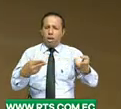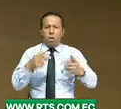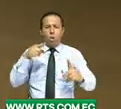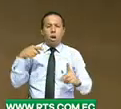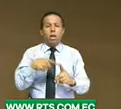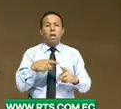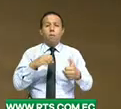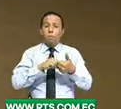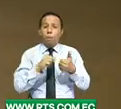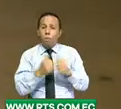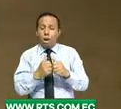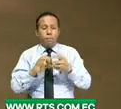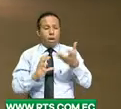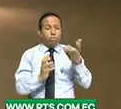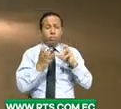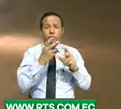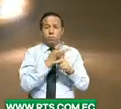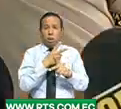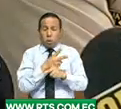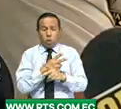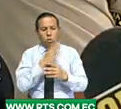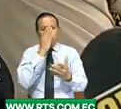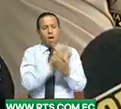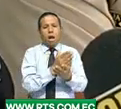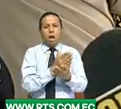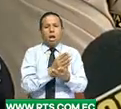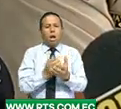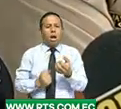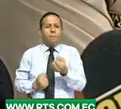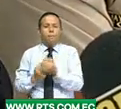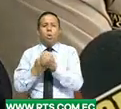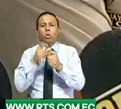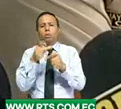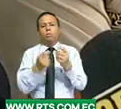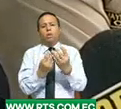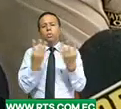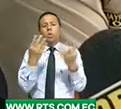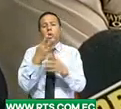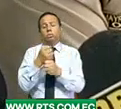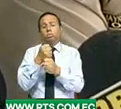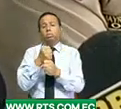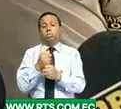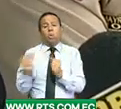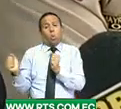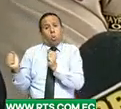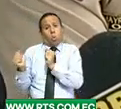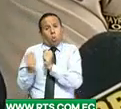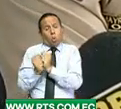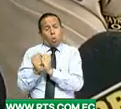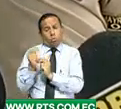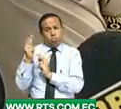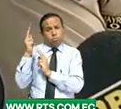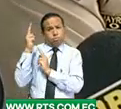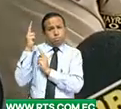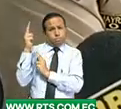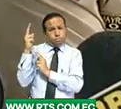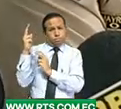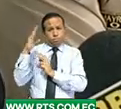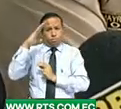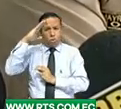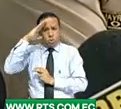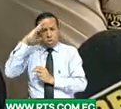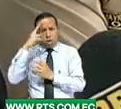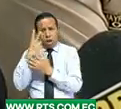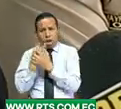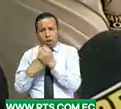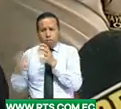delincuencia y darle seguridad a los ciudadanos. Se ha duplicado el contingente militar, se ha duplicado el contingente policial en